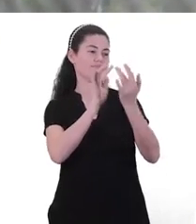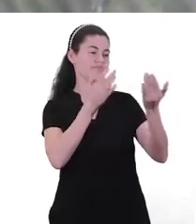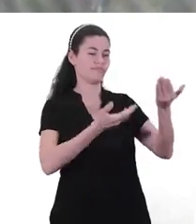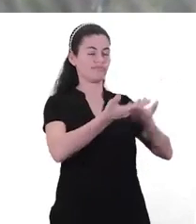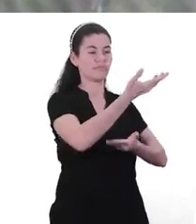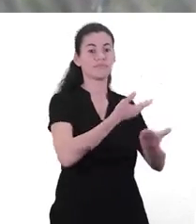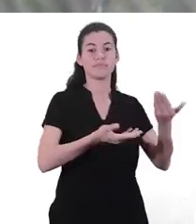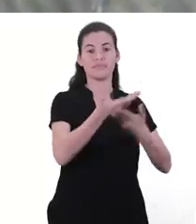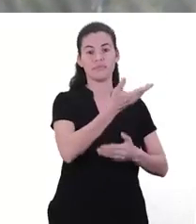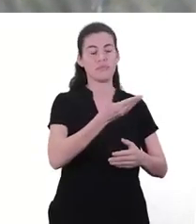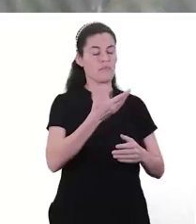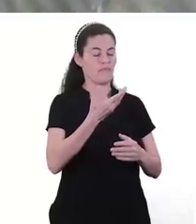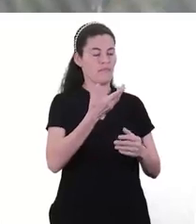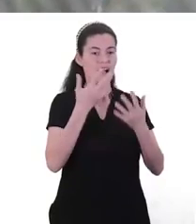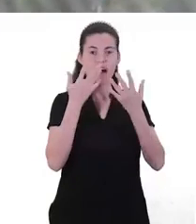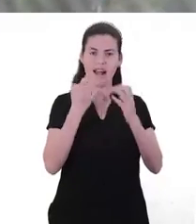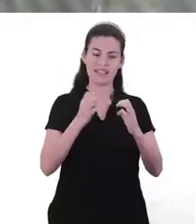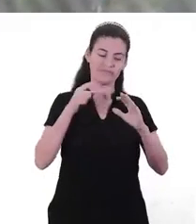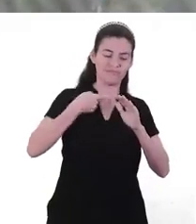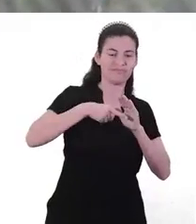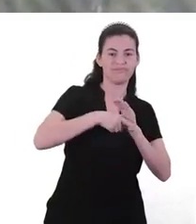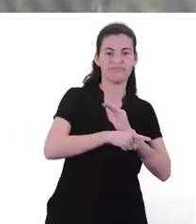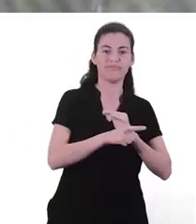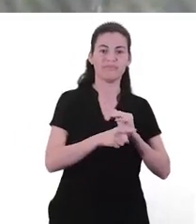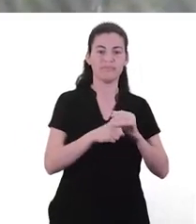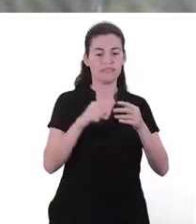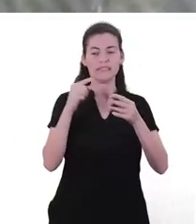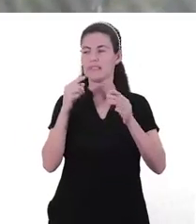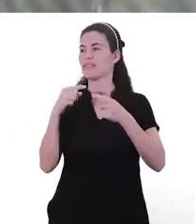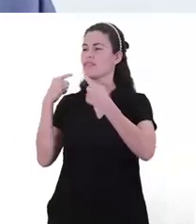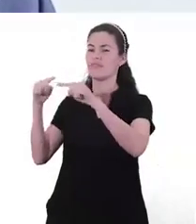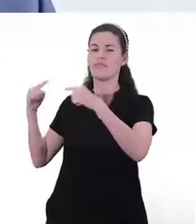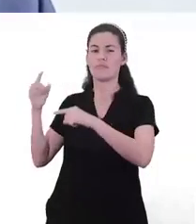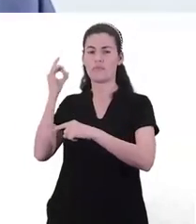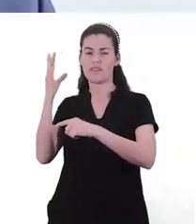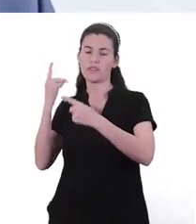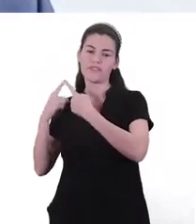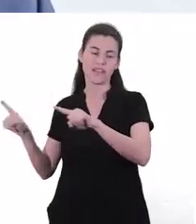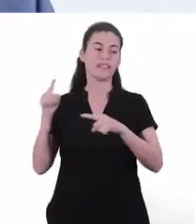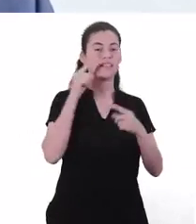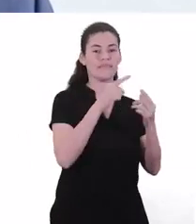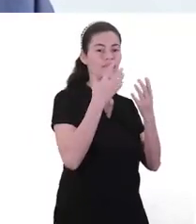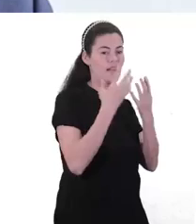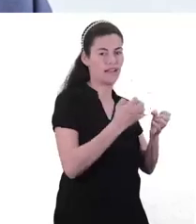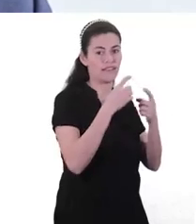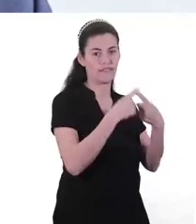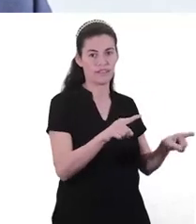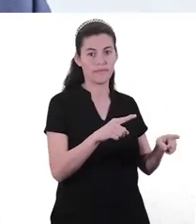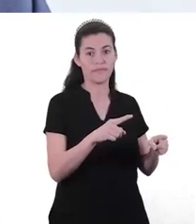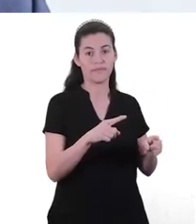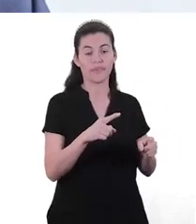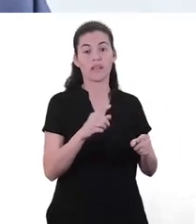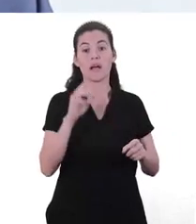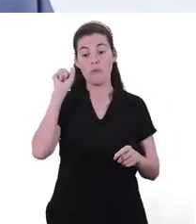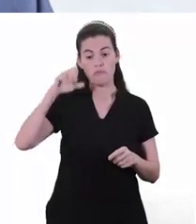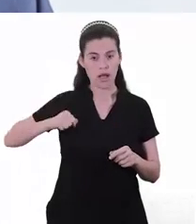más allá, ¿verdad? Mucho más profundo que cualquier otra área inclusive. ¿Y los padres tienen que participar detrás